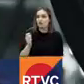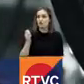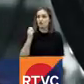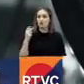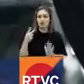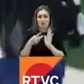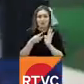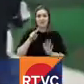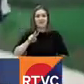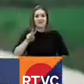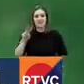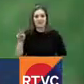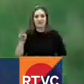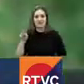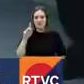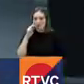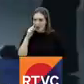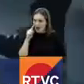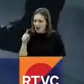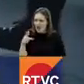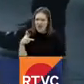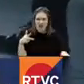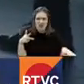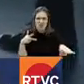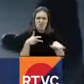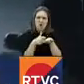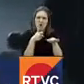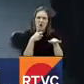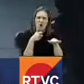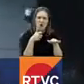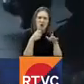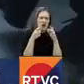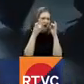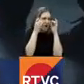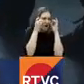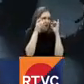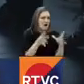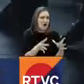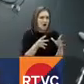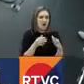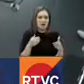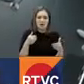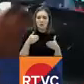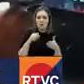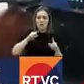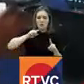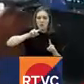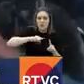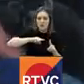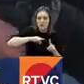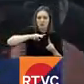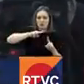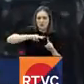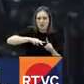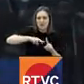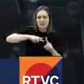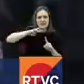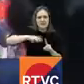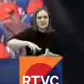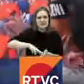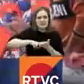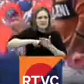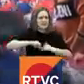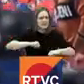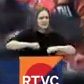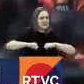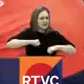se encontró con el reto más grande de su vida en una carretera colombiana. 3 meses pasaron, el aliento permaneció, al igual que la energía,